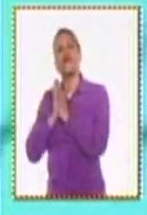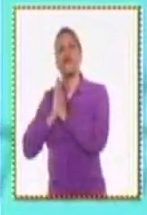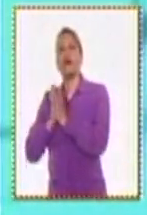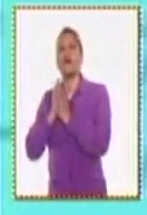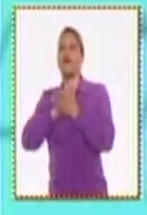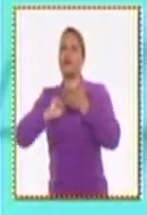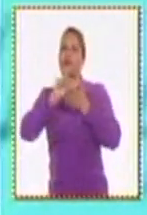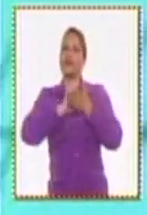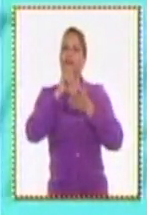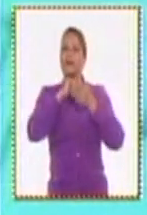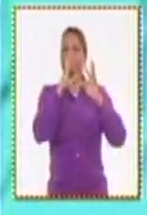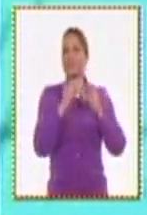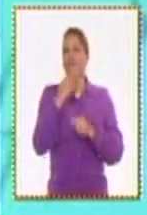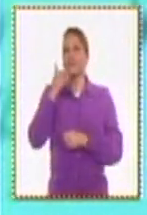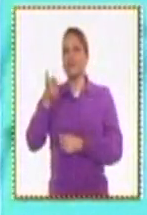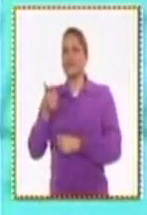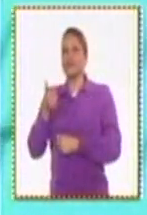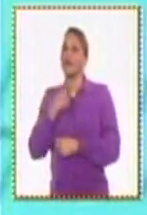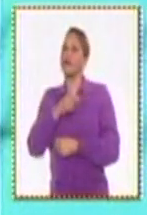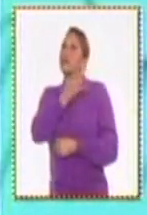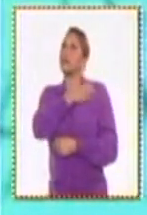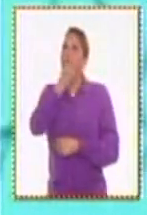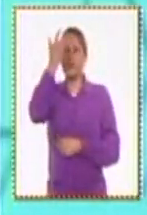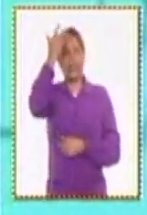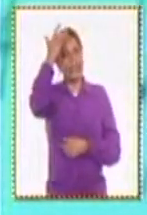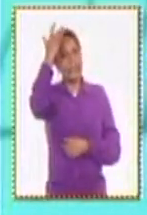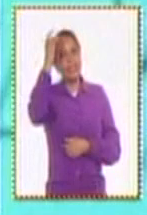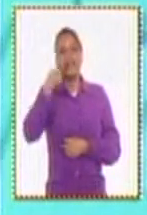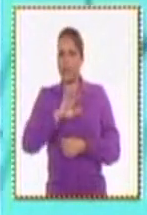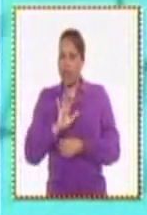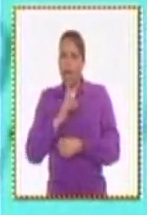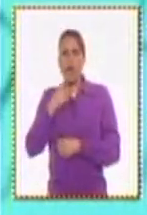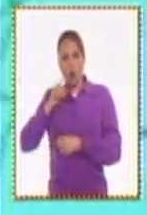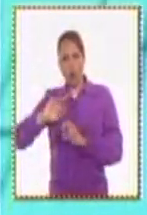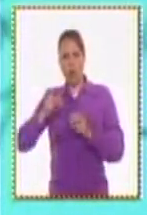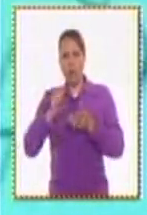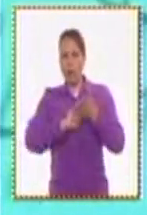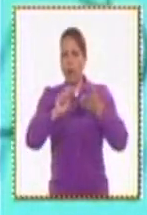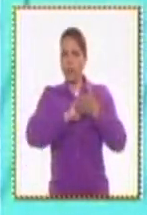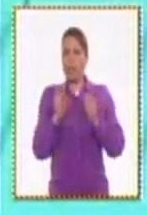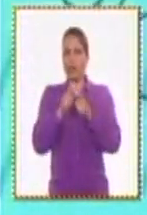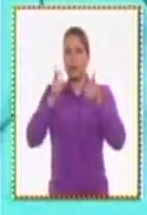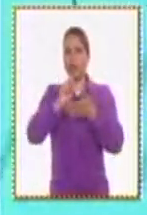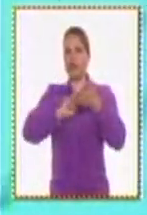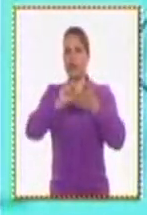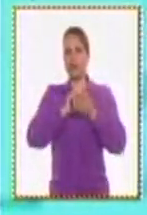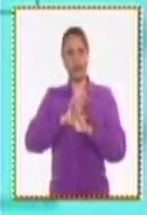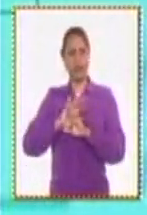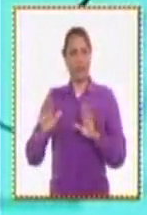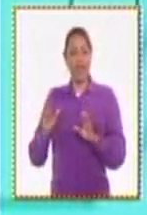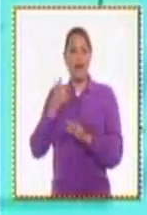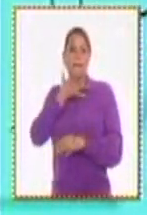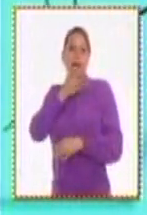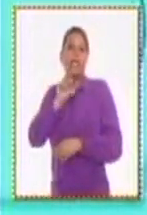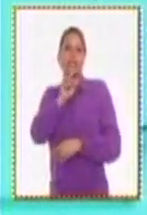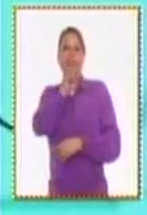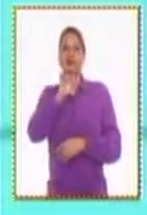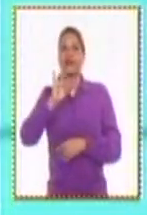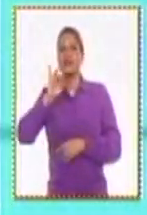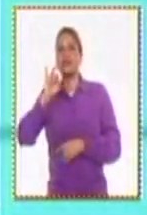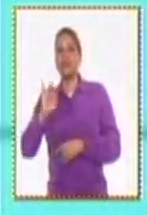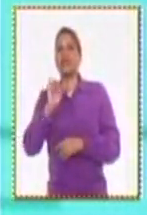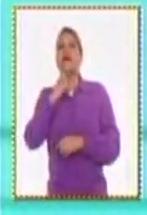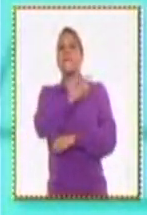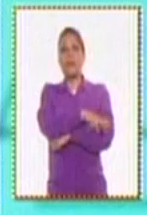los resultados. Ay, pinche viejo, neta que me tienes hasta la madre. Ya, ahorita voto. A huevo, ya tenemos la mayoría de las votaciones. Entonces, al parecer, 187 países están